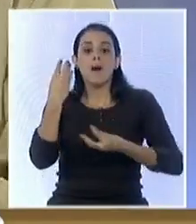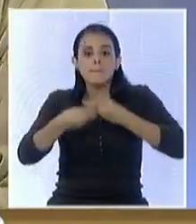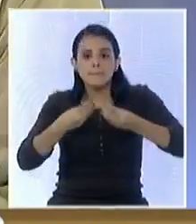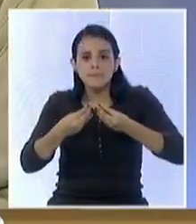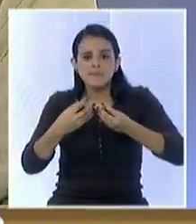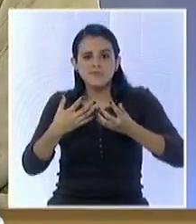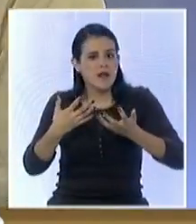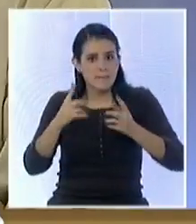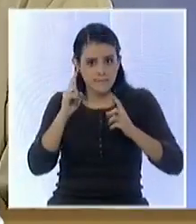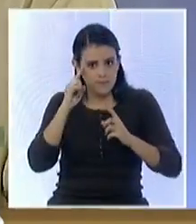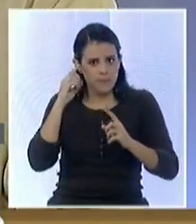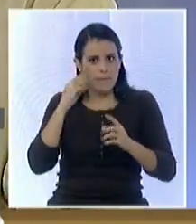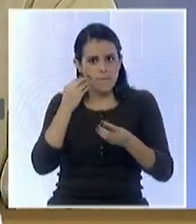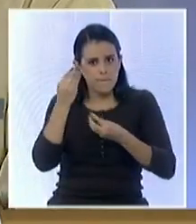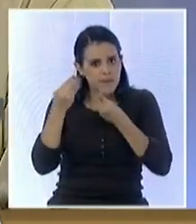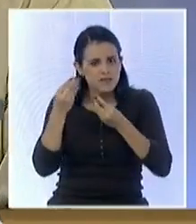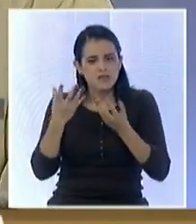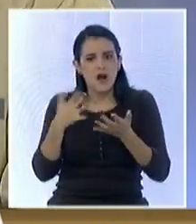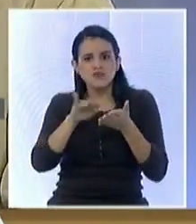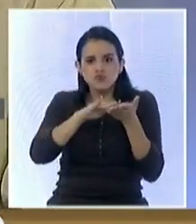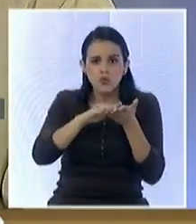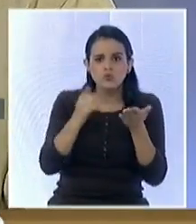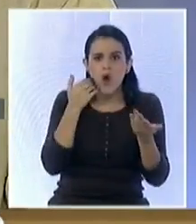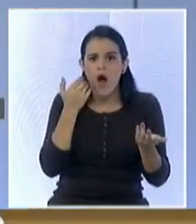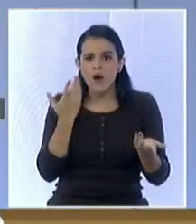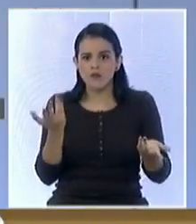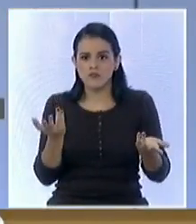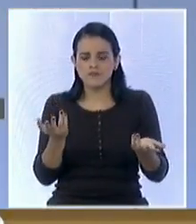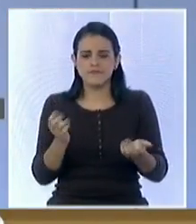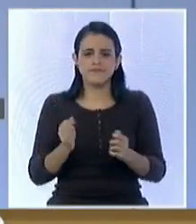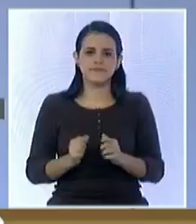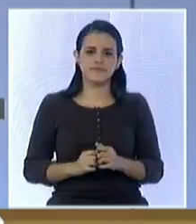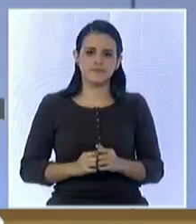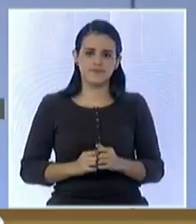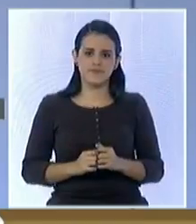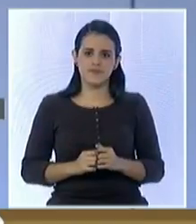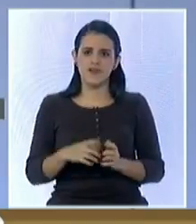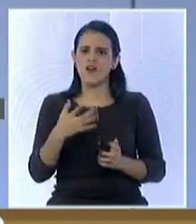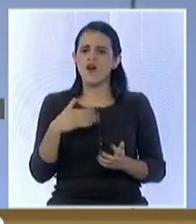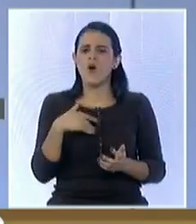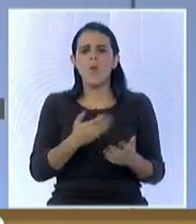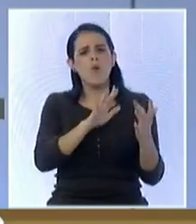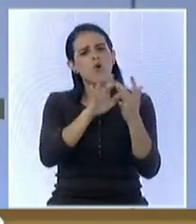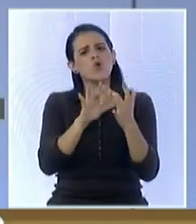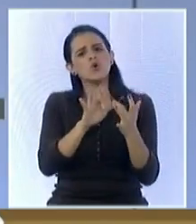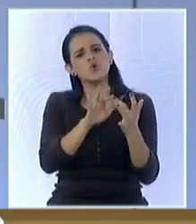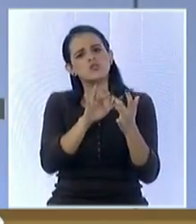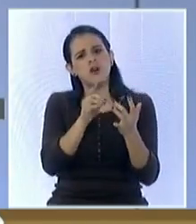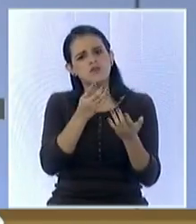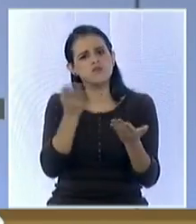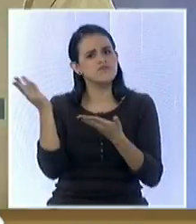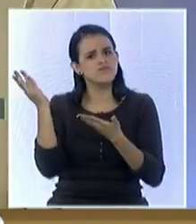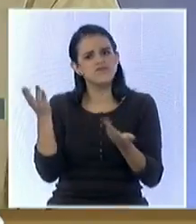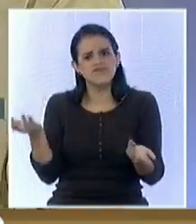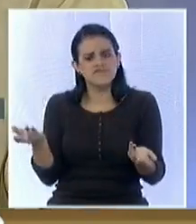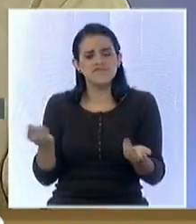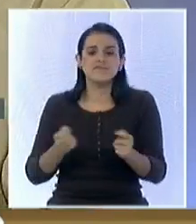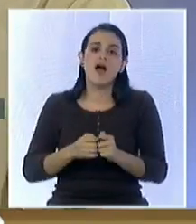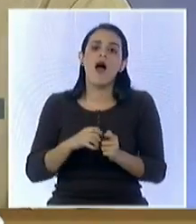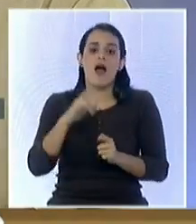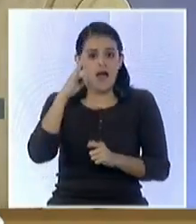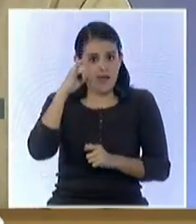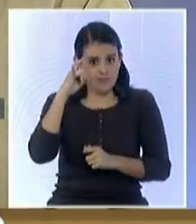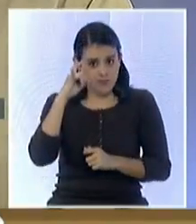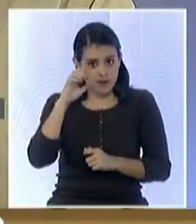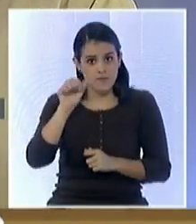lograr eso que quieren y que es importante para cada uno de ustedes. Muy bien, Gabriel, ¿por qué redes sociales o por qué método de contacto te pueden conseguir? Me pueden ubicar por